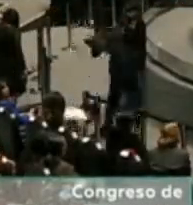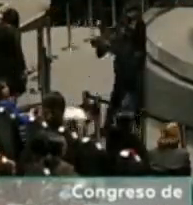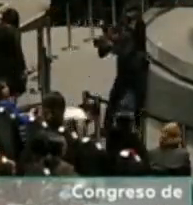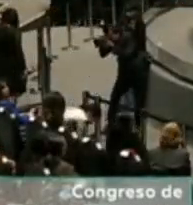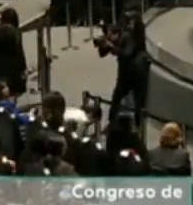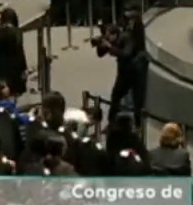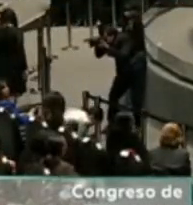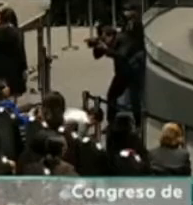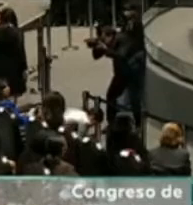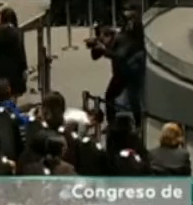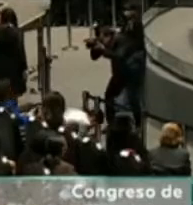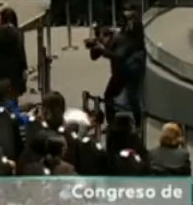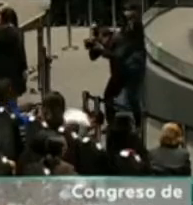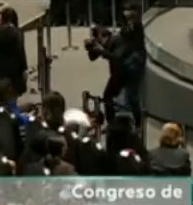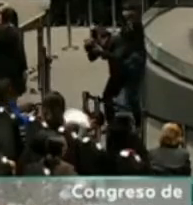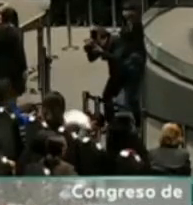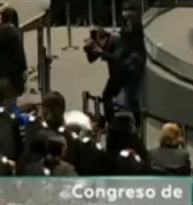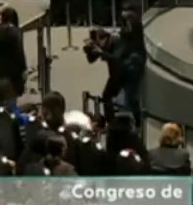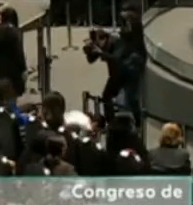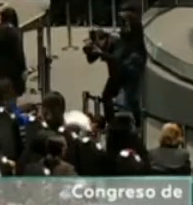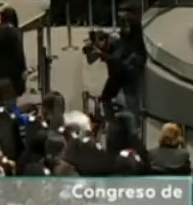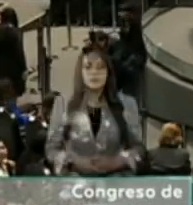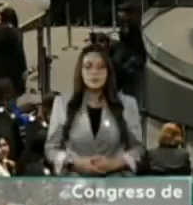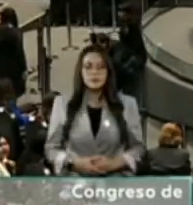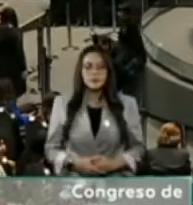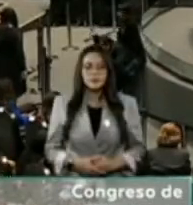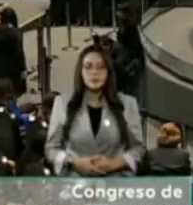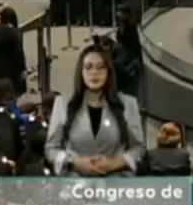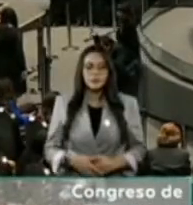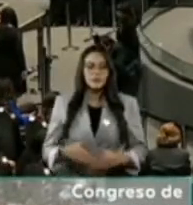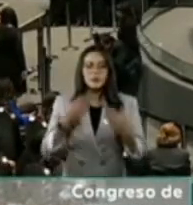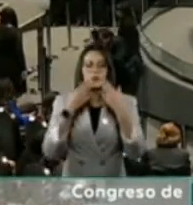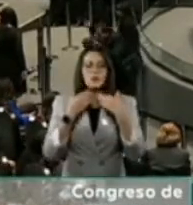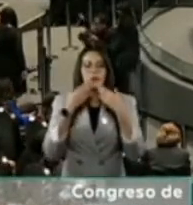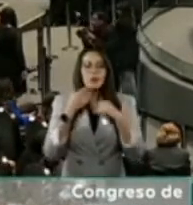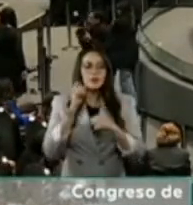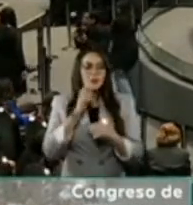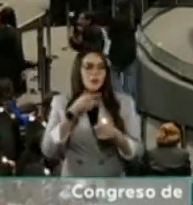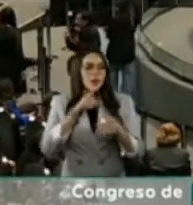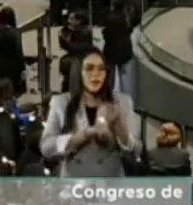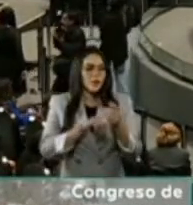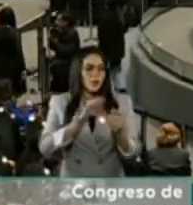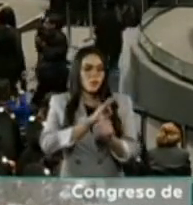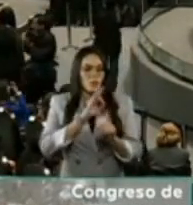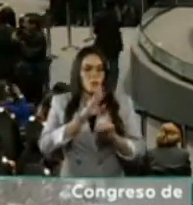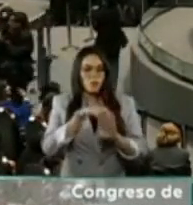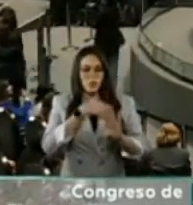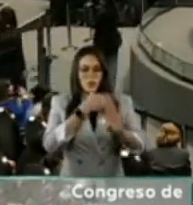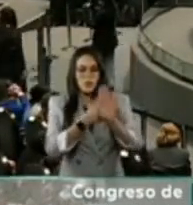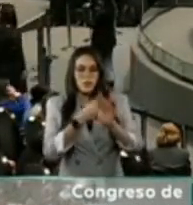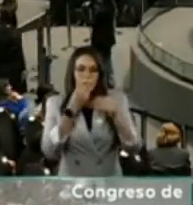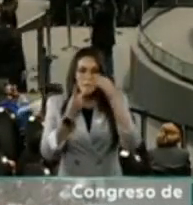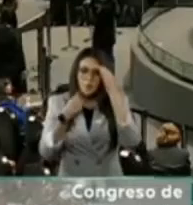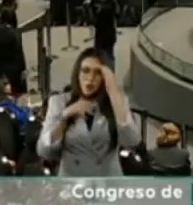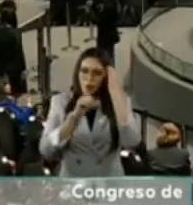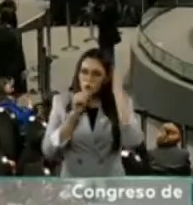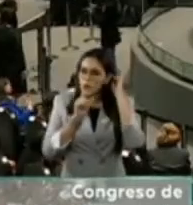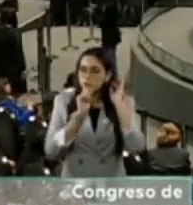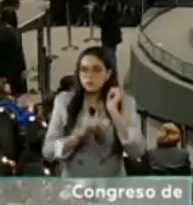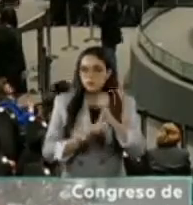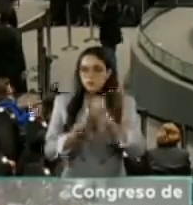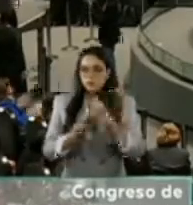Entonces, creo que esos argumentos van a pesar más en la valoración que haga el